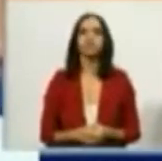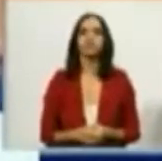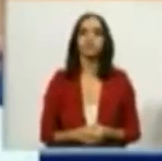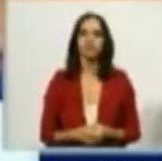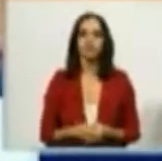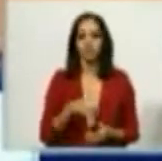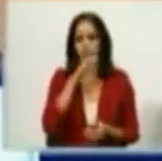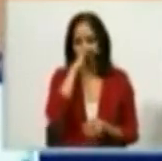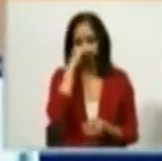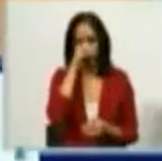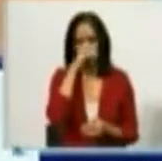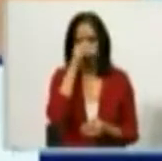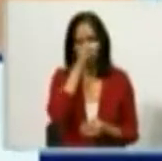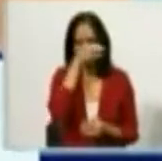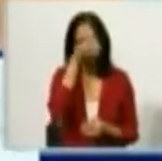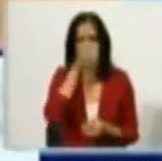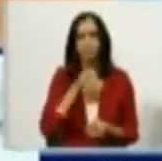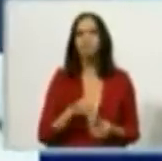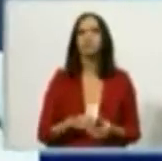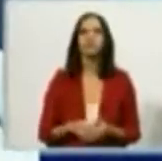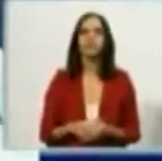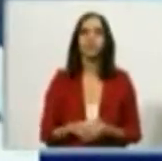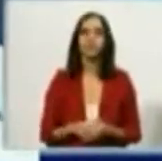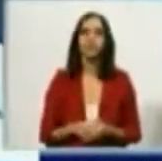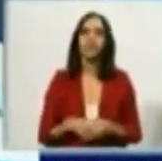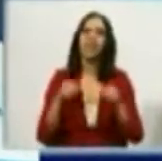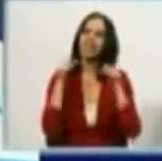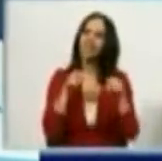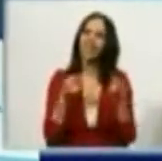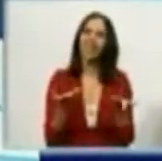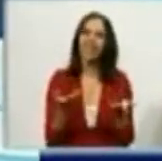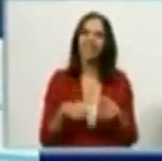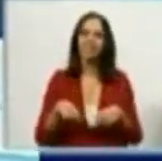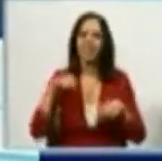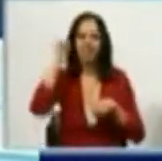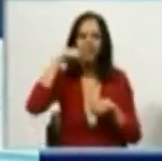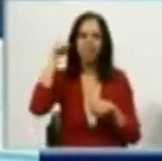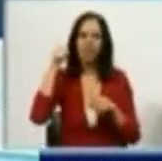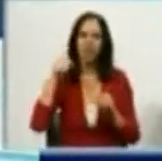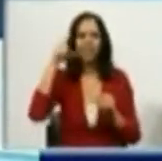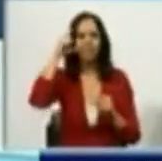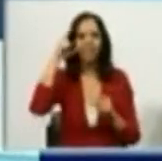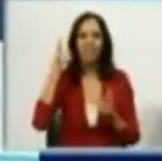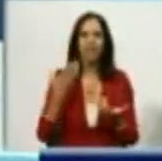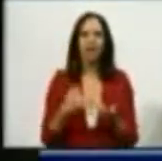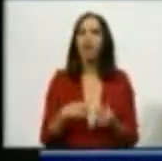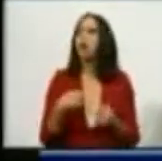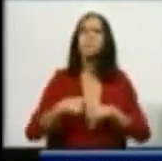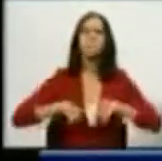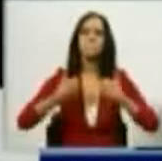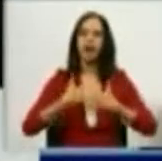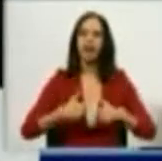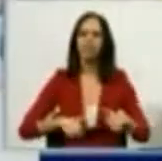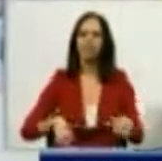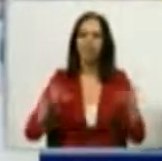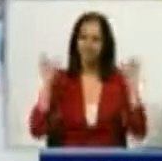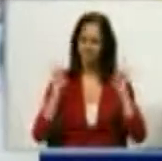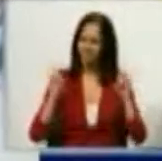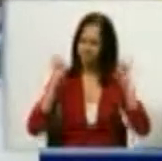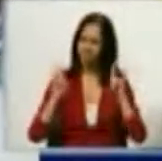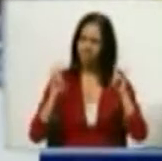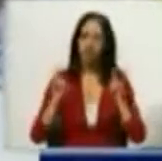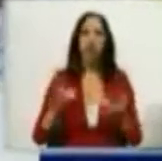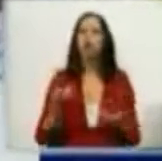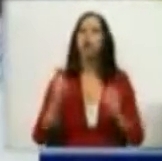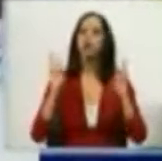y aquí está Esta es nuestra imagen del día Roger waters el bajista vivió más emblemático del rock moderno se unió al